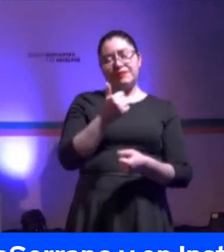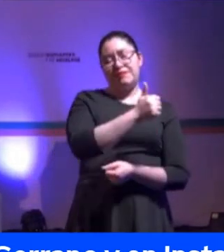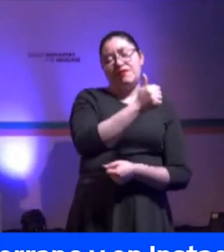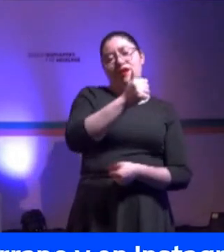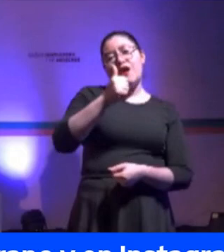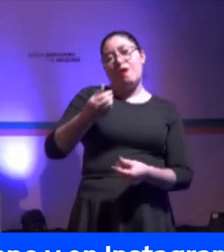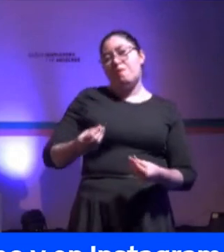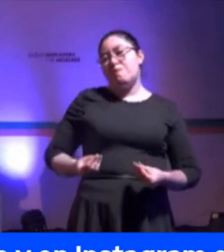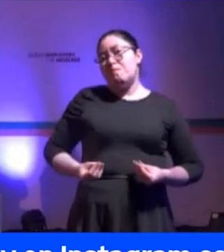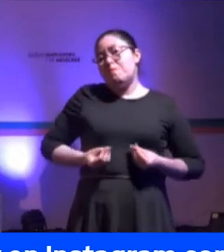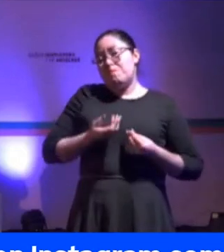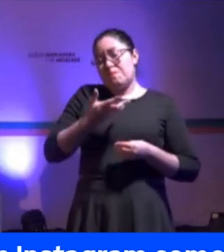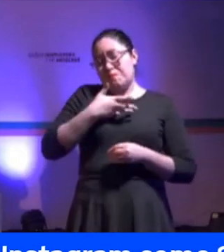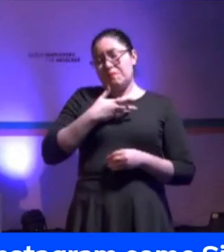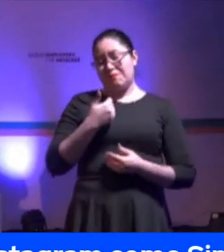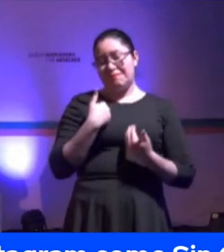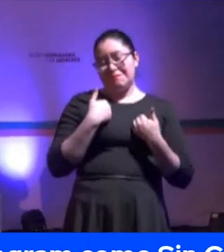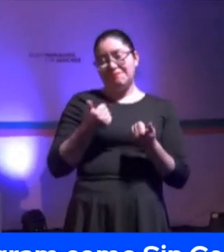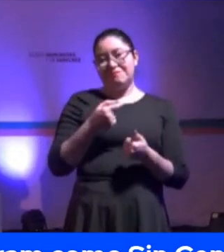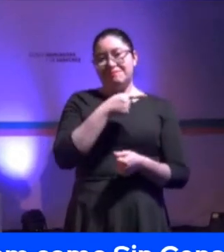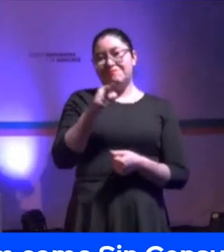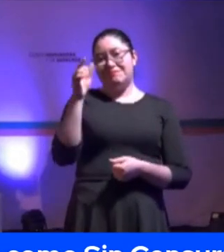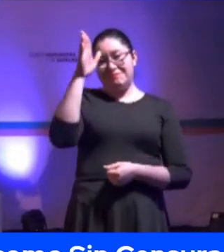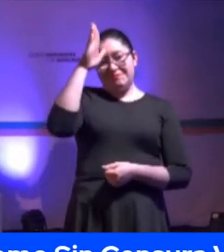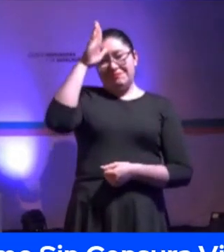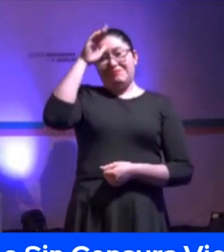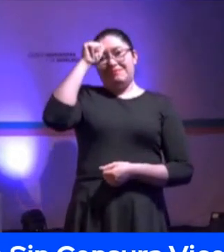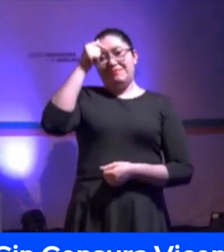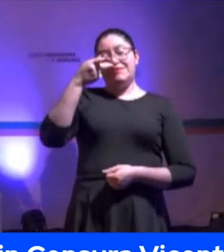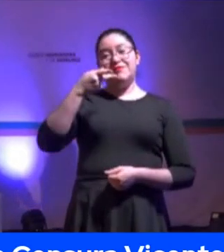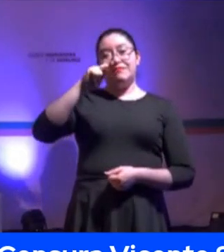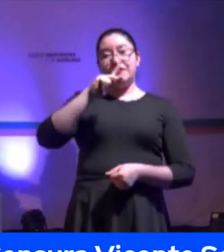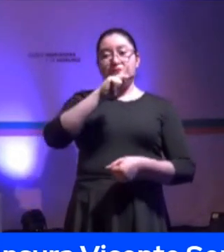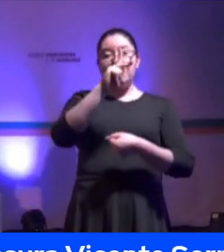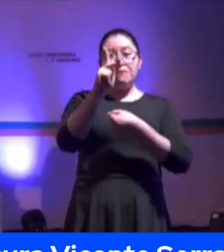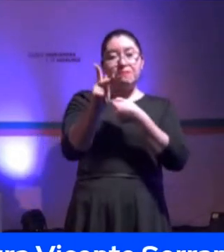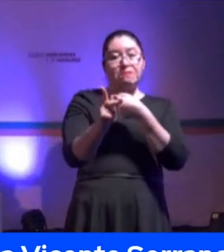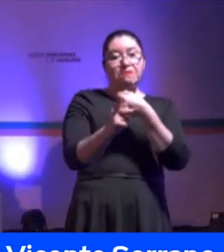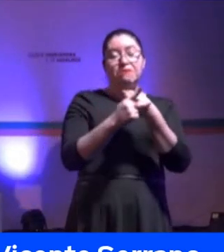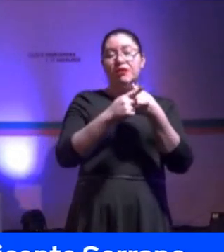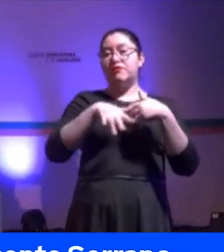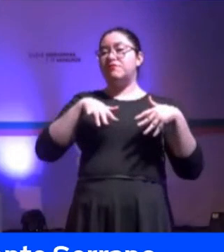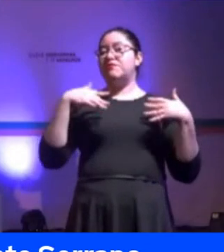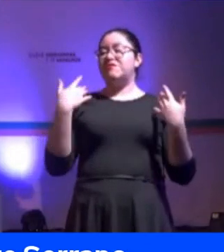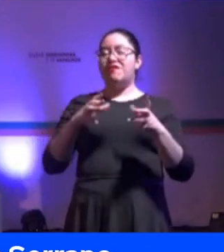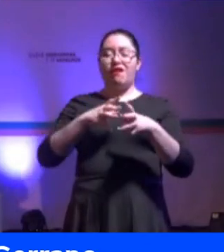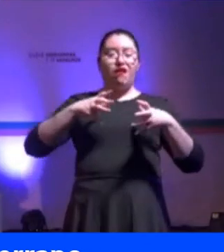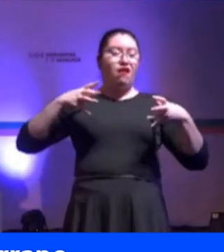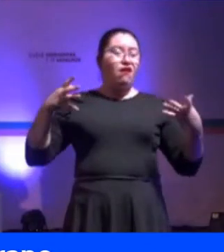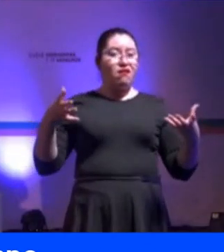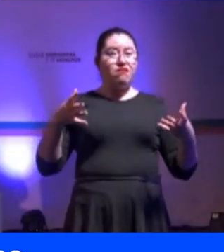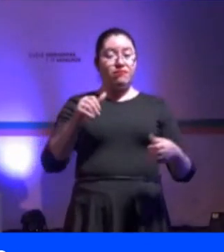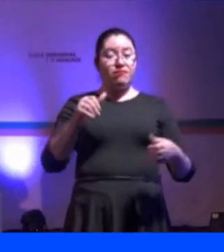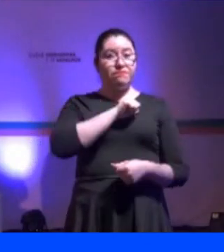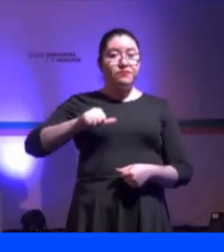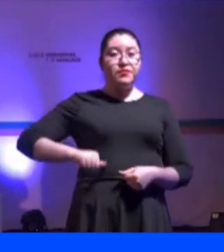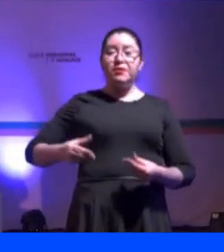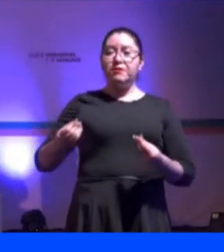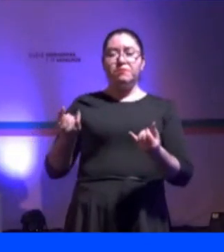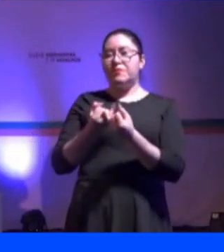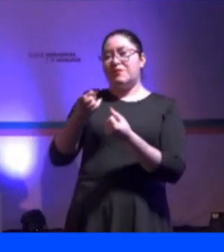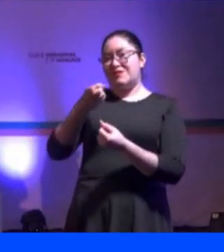estamos completamente de acuerdo, pero es muy grande el país. Y hay muchos alcaldes como los que tú mencionas,